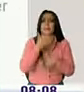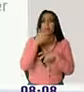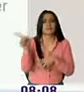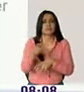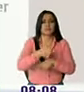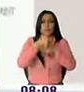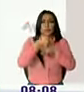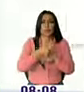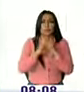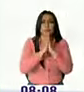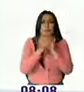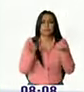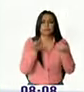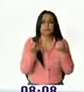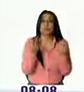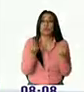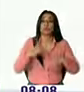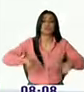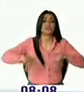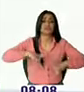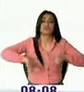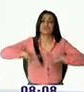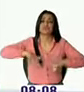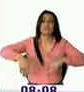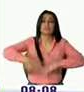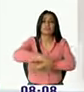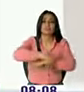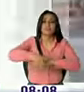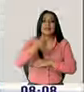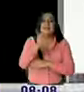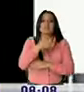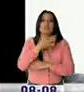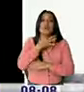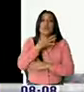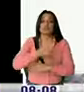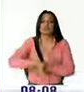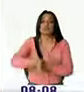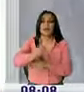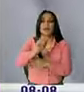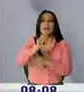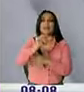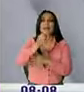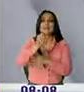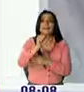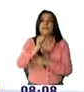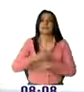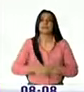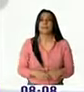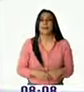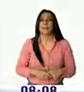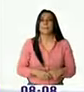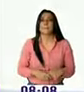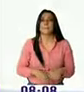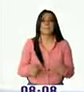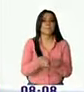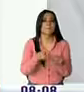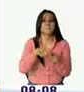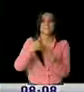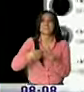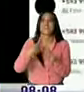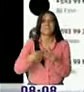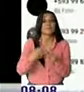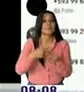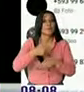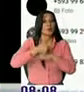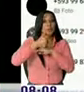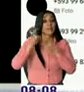hay demasiado comerciante en la a 10 de agosto y Arenas. Ahí están. Parece un mercado, dicen autoridades, hay que hacer